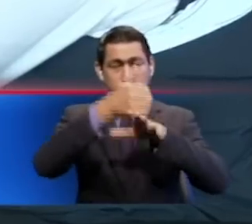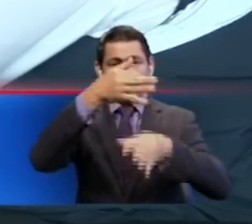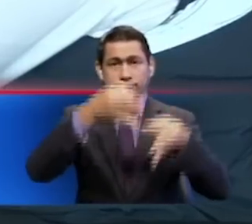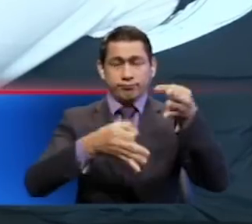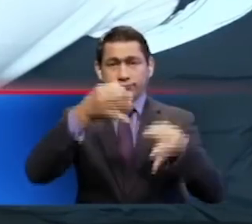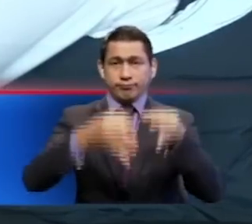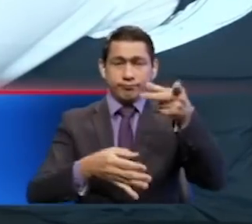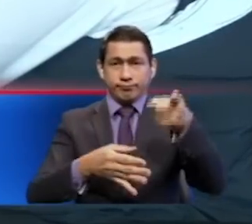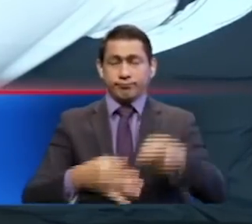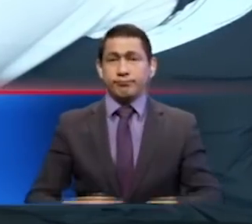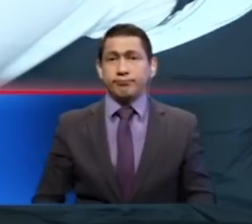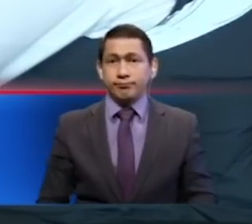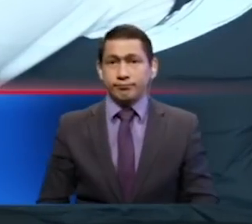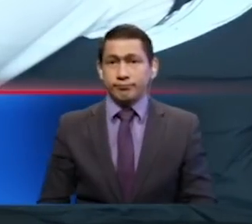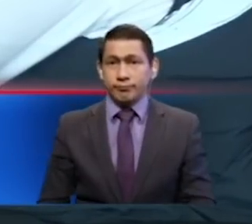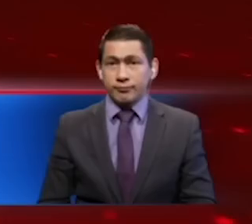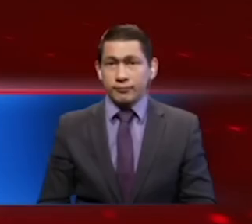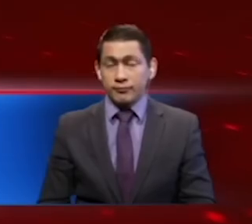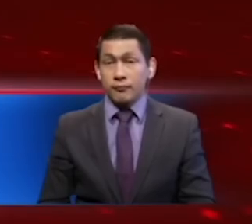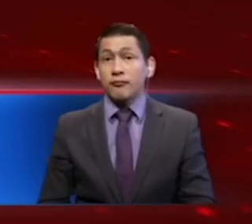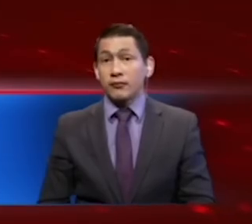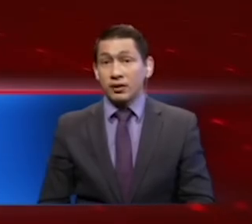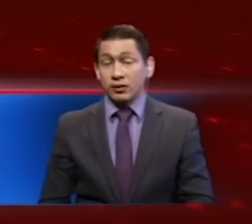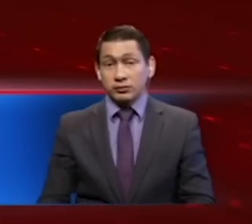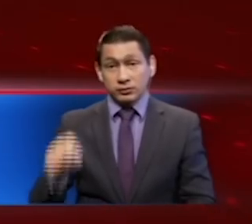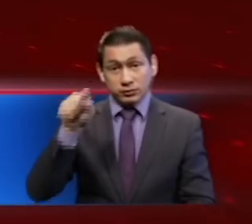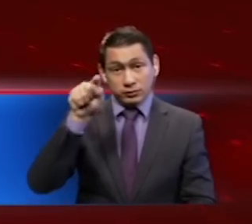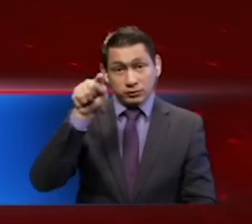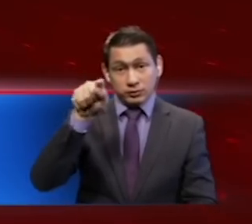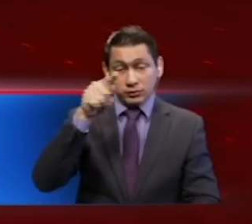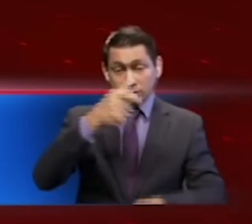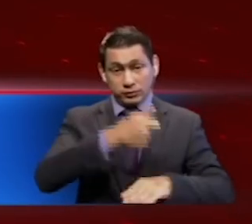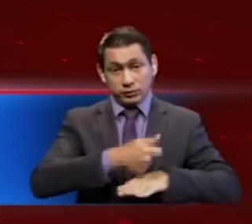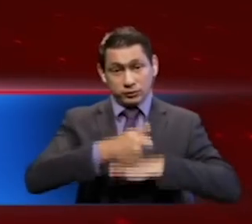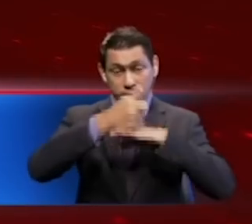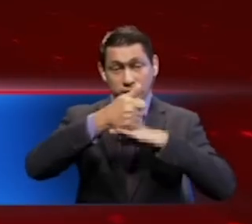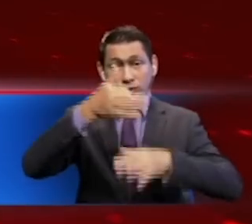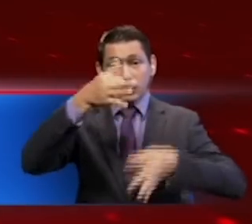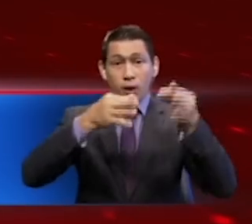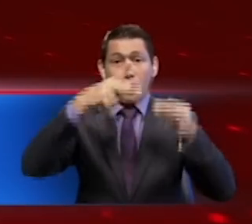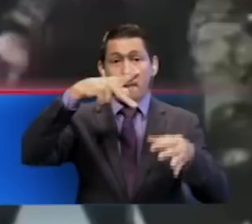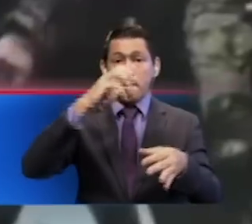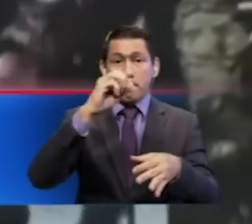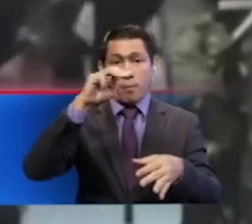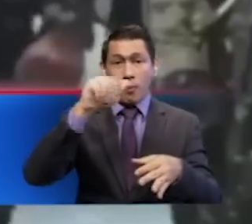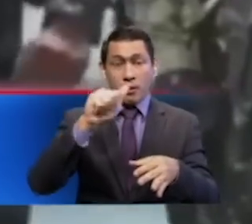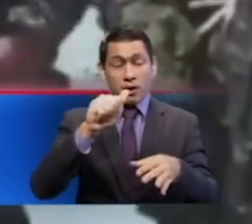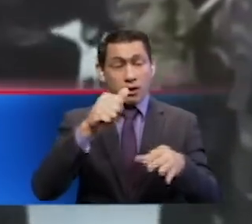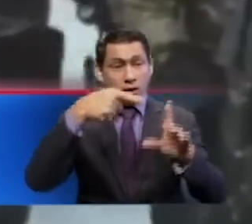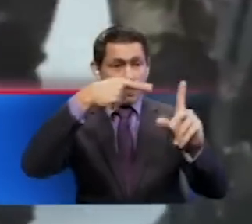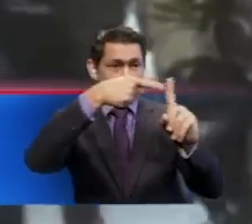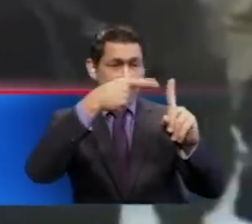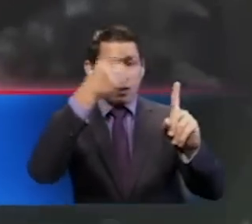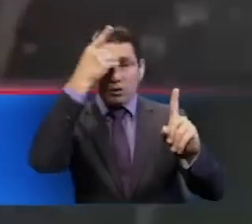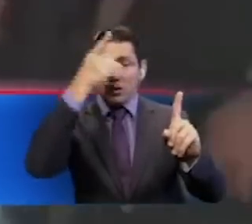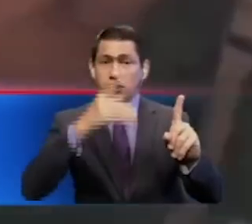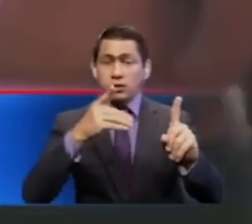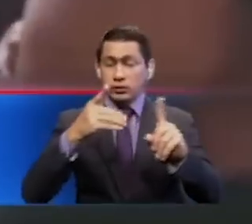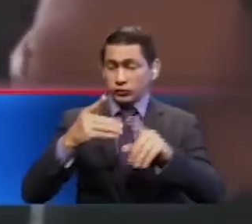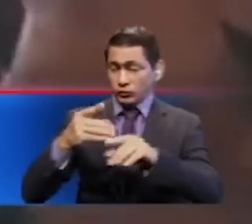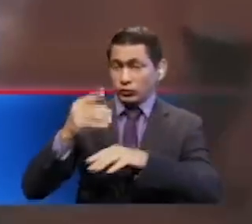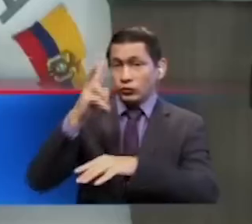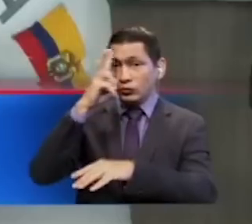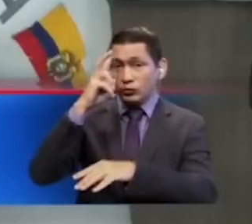Se trata de una acción disciplinaria contra el juez Diego Poma y llega luego del traslado de alias Fito. La directora